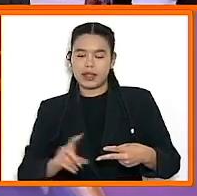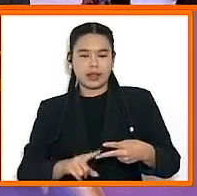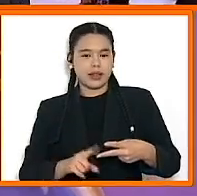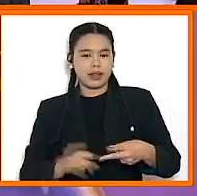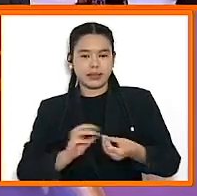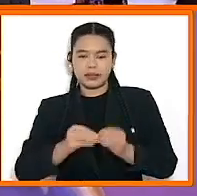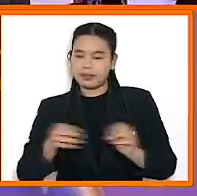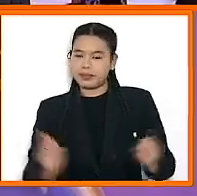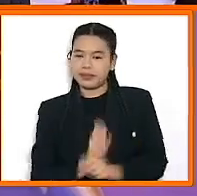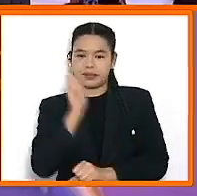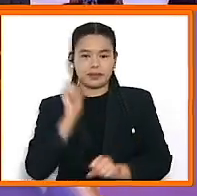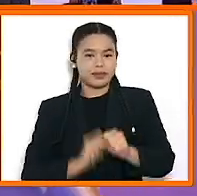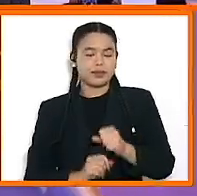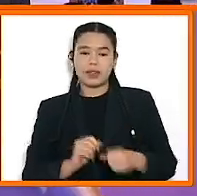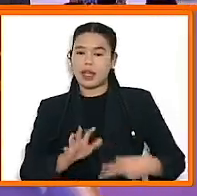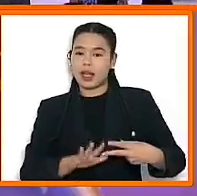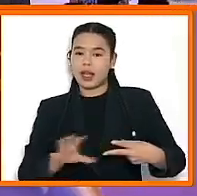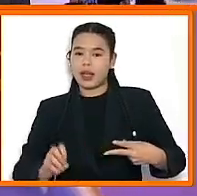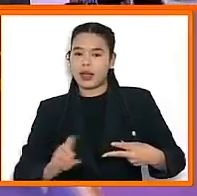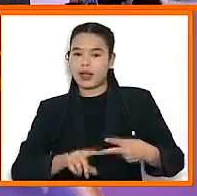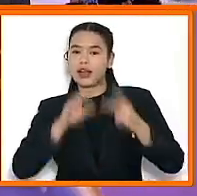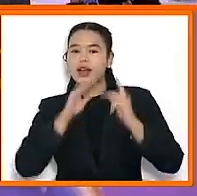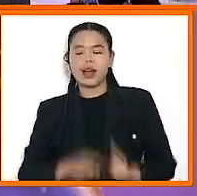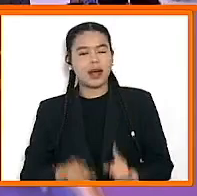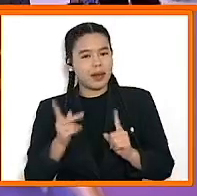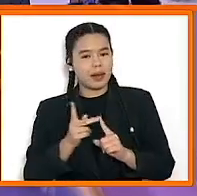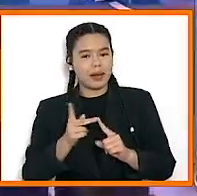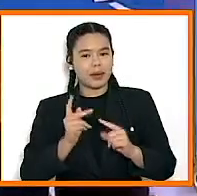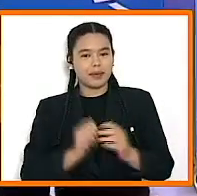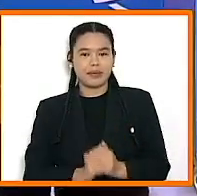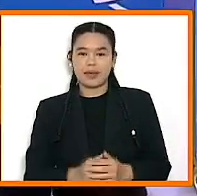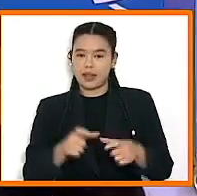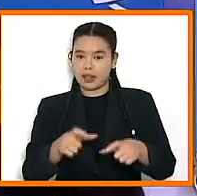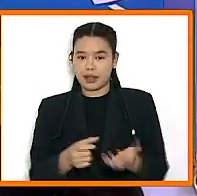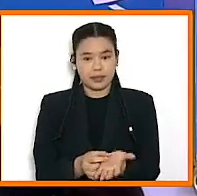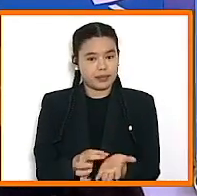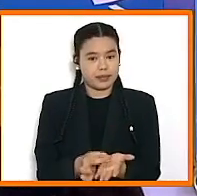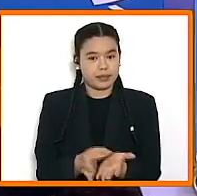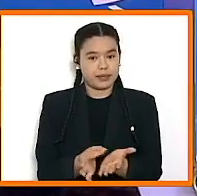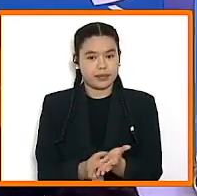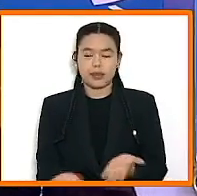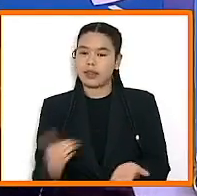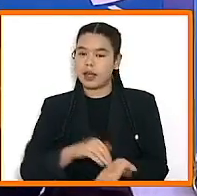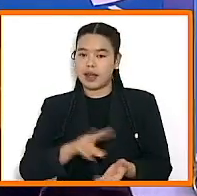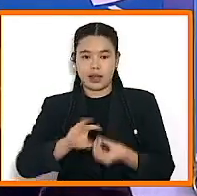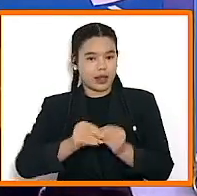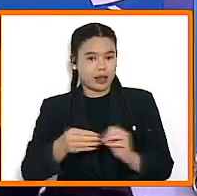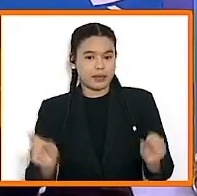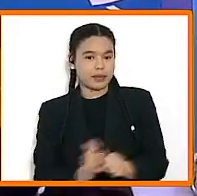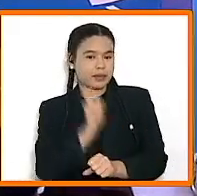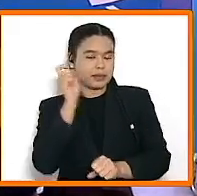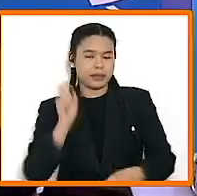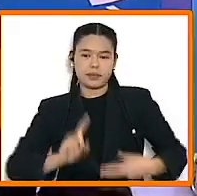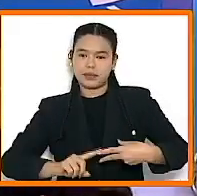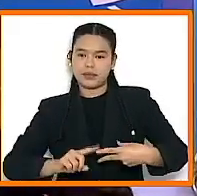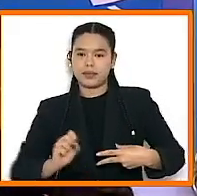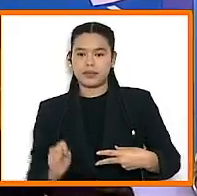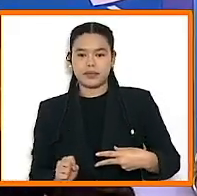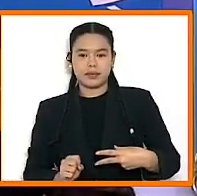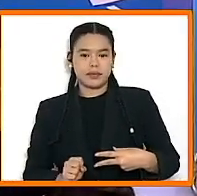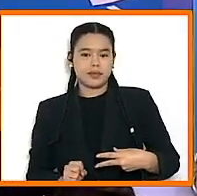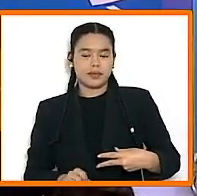Segundo número ganador es el 50, con su catrachada Tostón. Con mucho gusto, repito, tus dos números favorecidos son posición